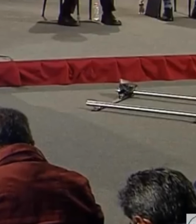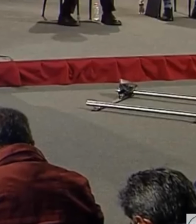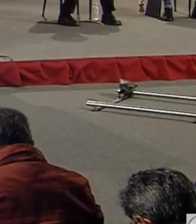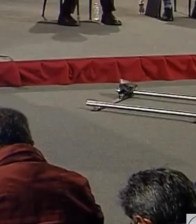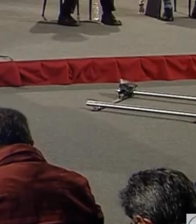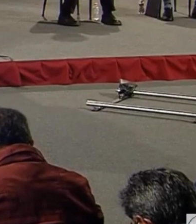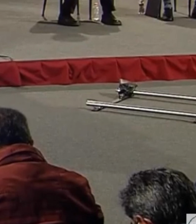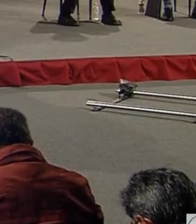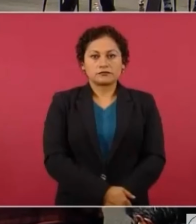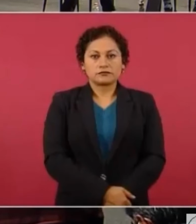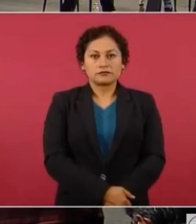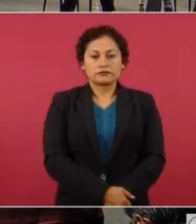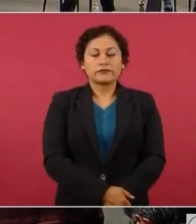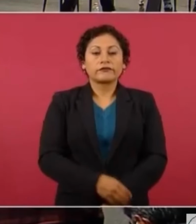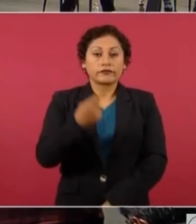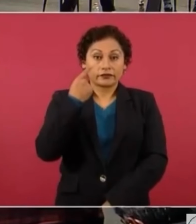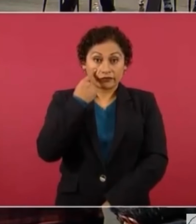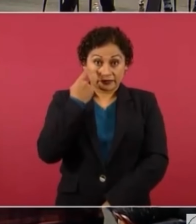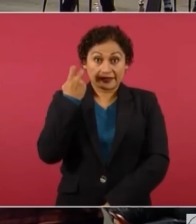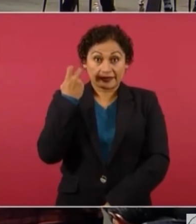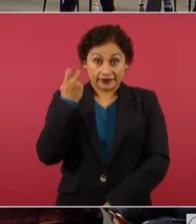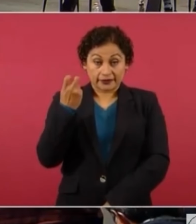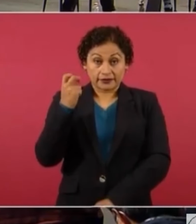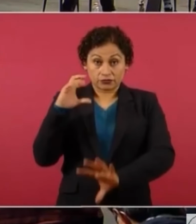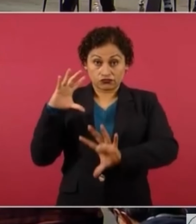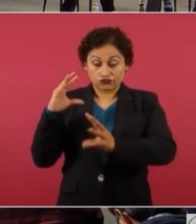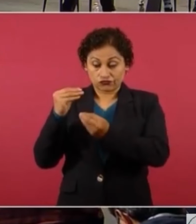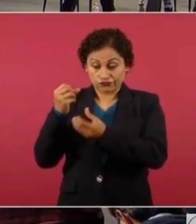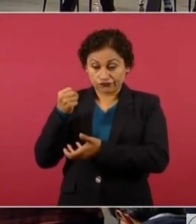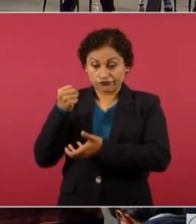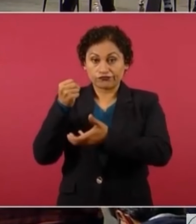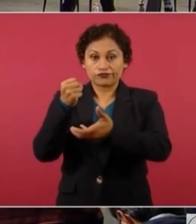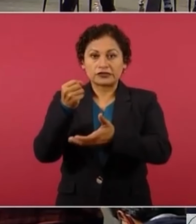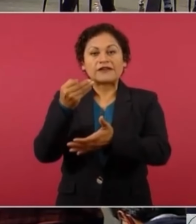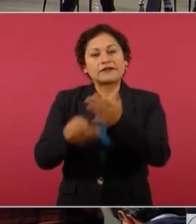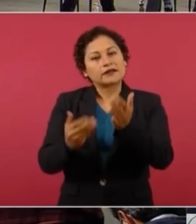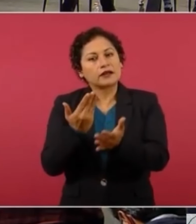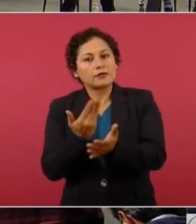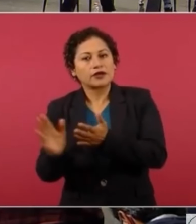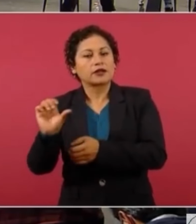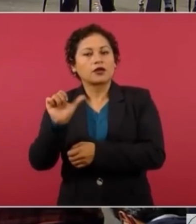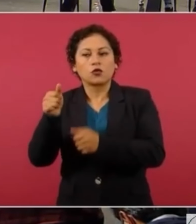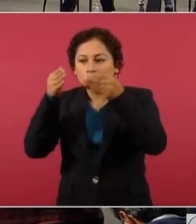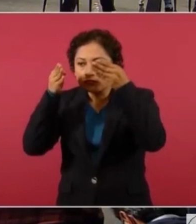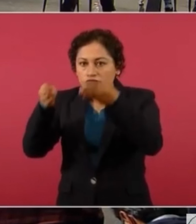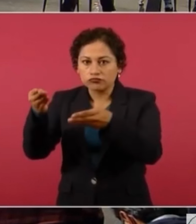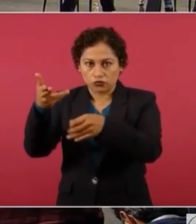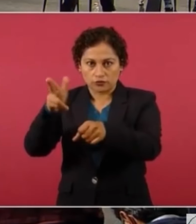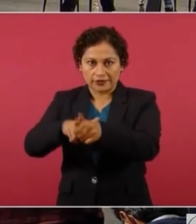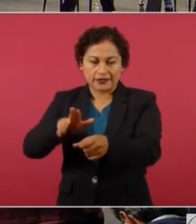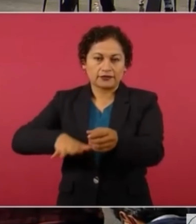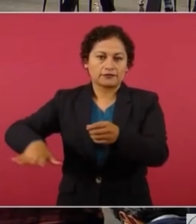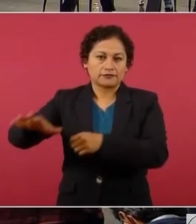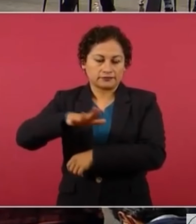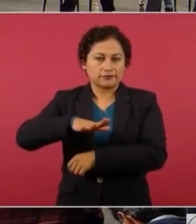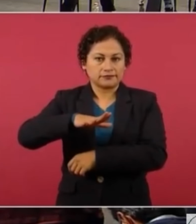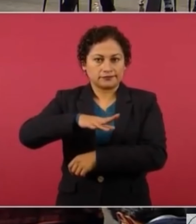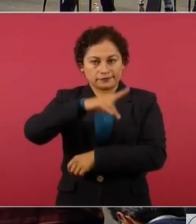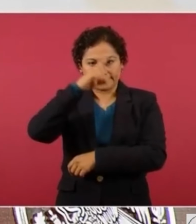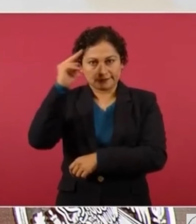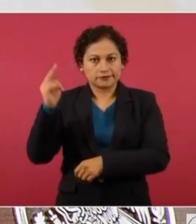equipamiento. Esto sin contar las inversiones que se han hecho en el Hospital de Hermosillo. Y finalmente, Campeche, que es el estado más reciente en